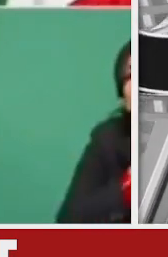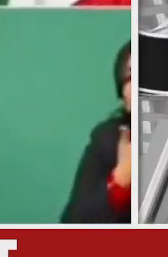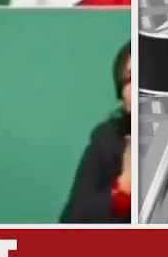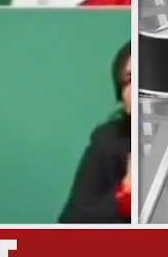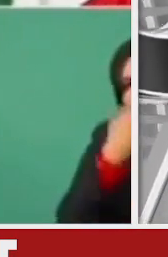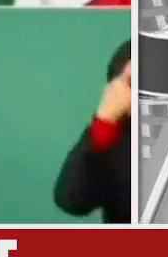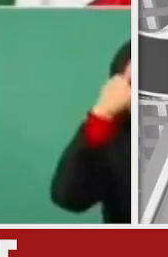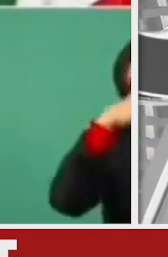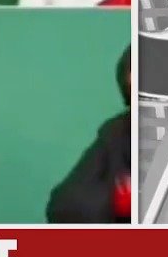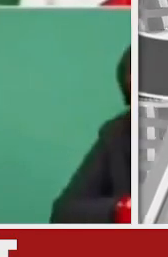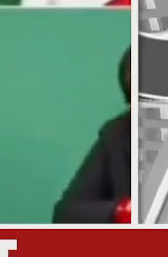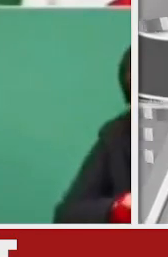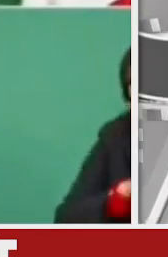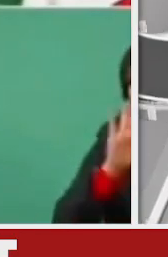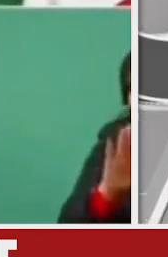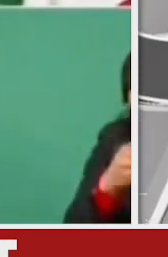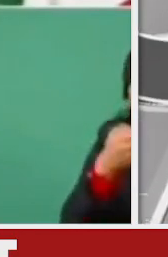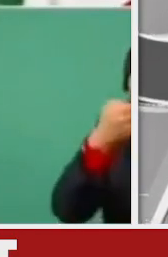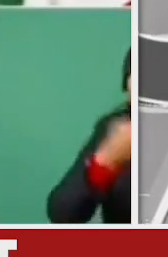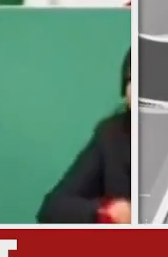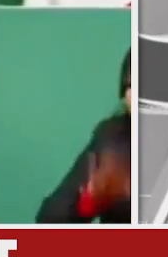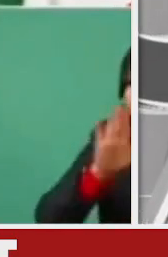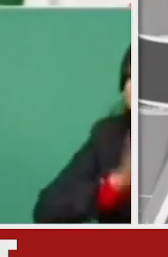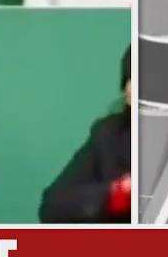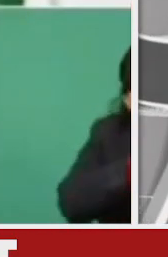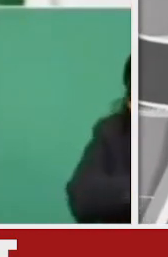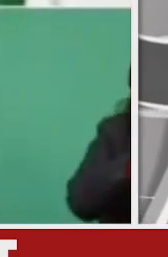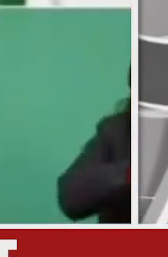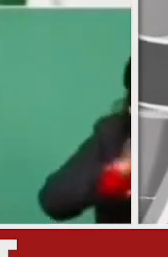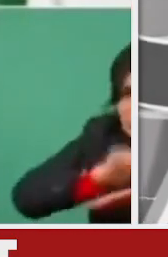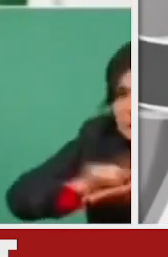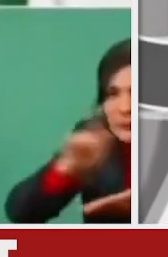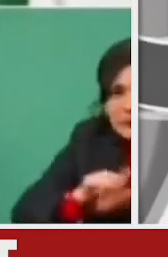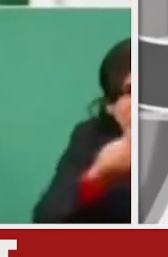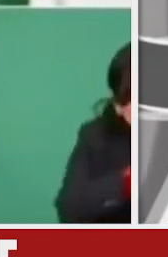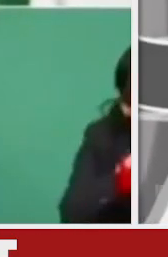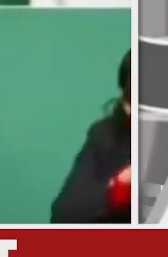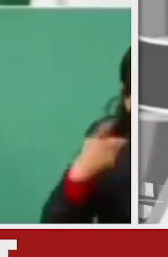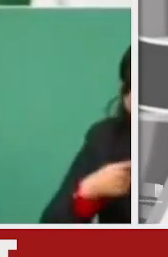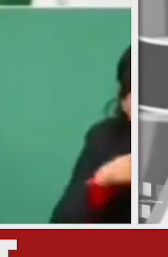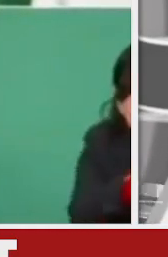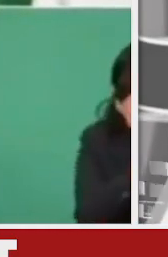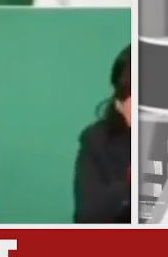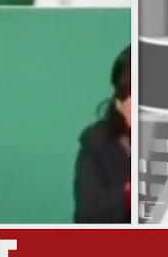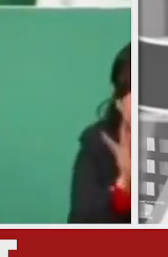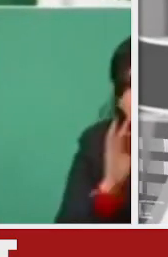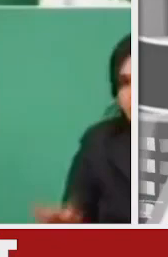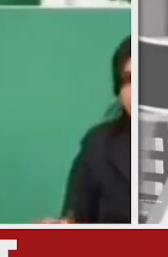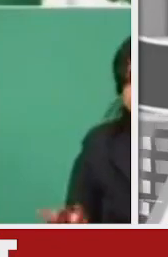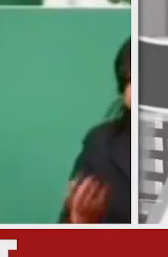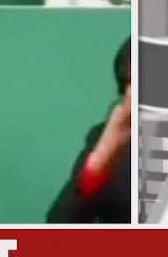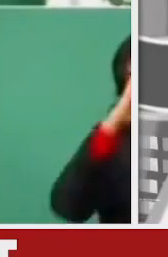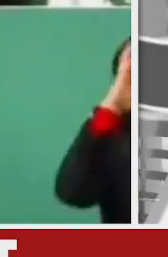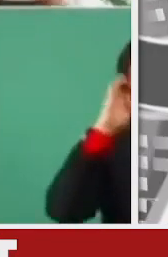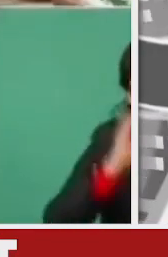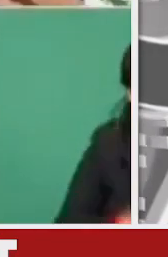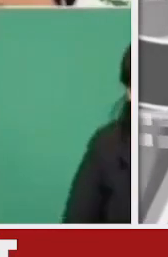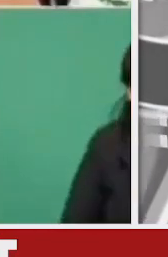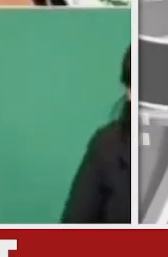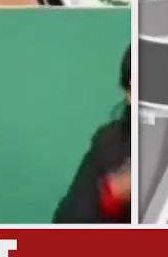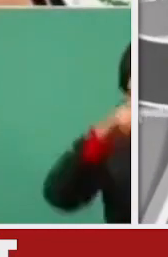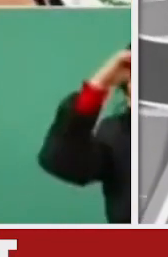creo que hace falta seguir limpiando no sólo el poder judicial el poder